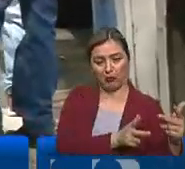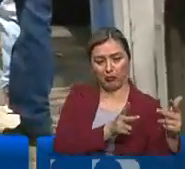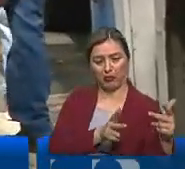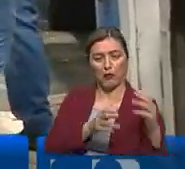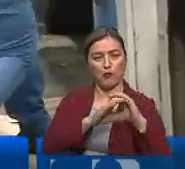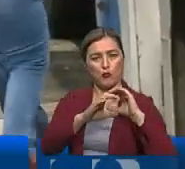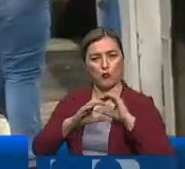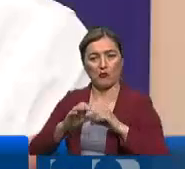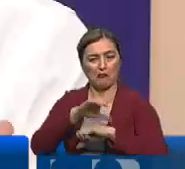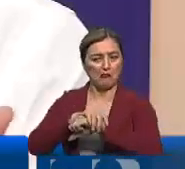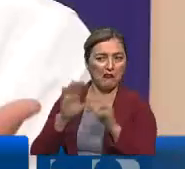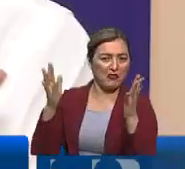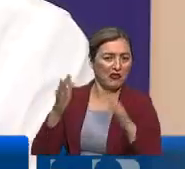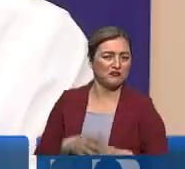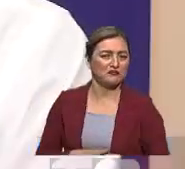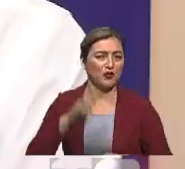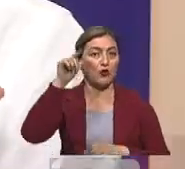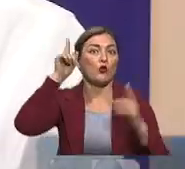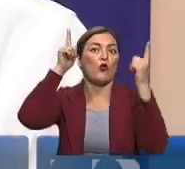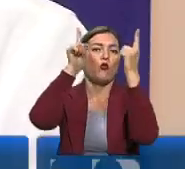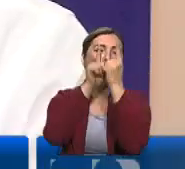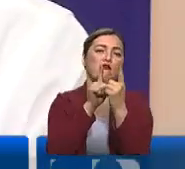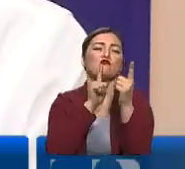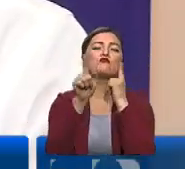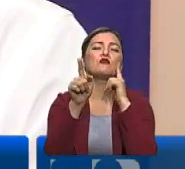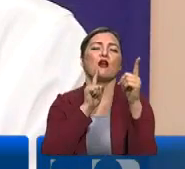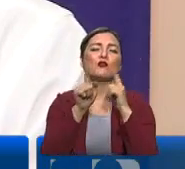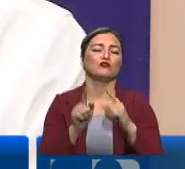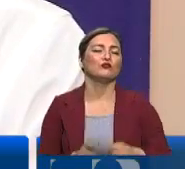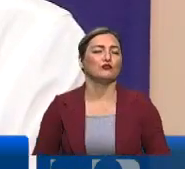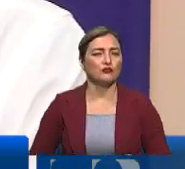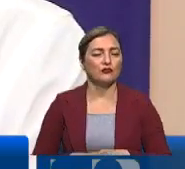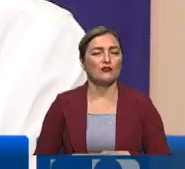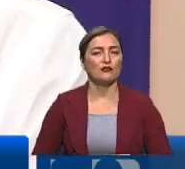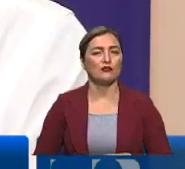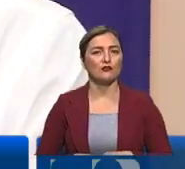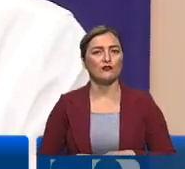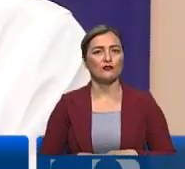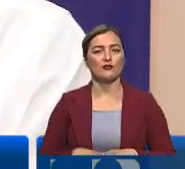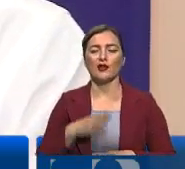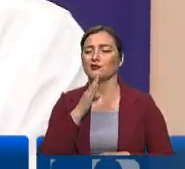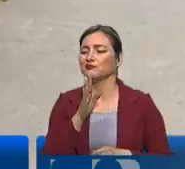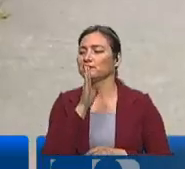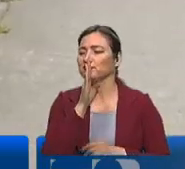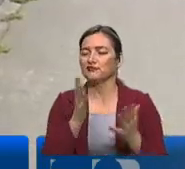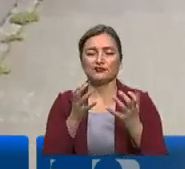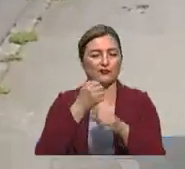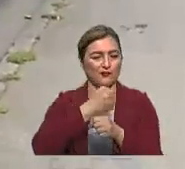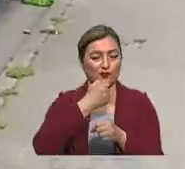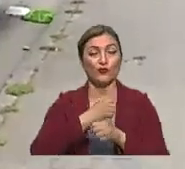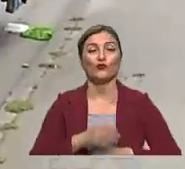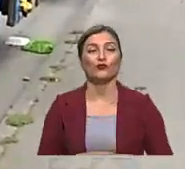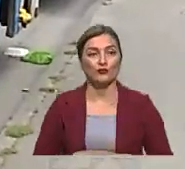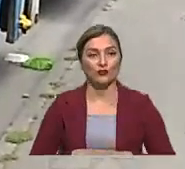pero nadie fue retenido. Somos el gobierno del encuentro, del diálogo, y esperamos siempre trabajar por esa vía. Pese a la reunión